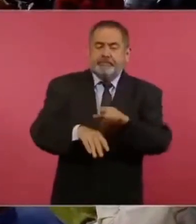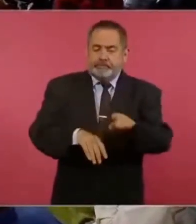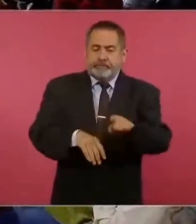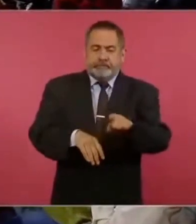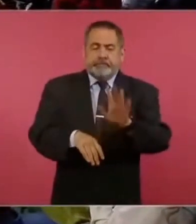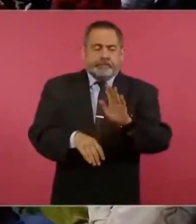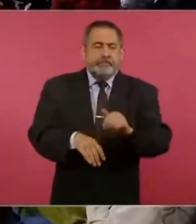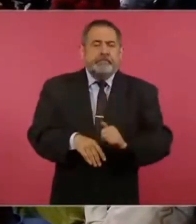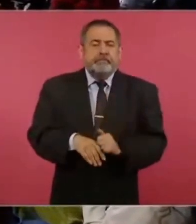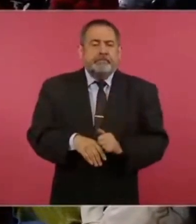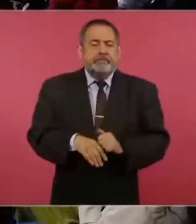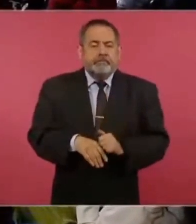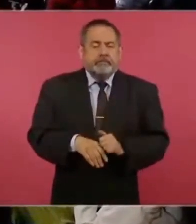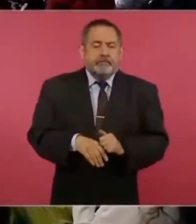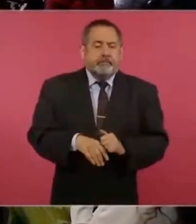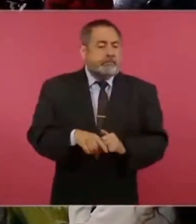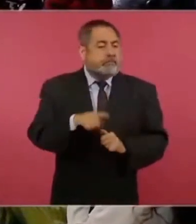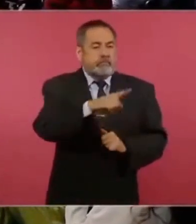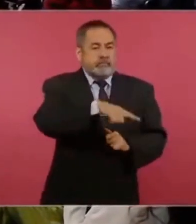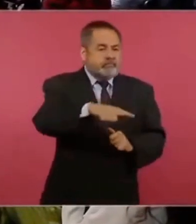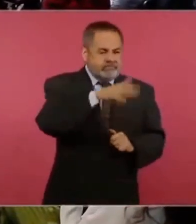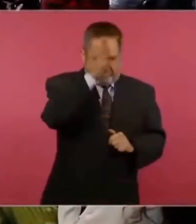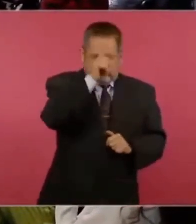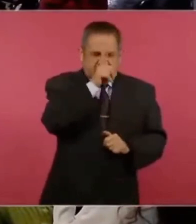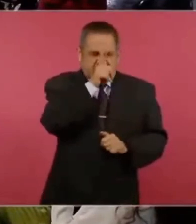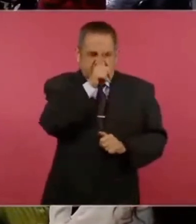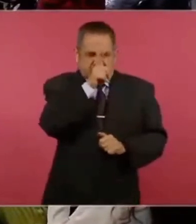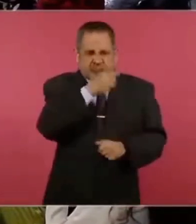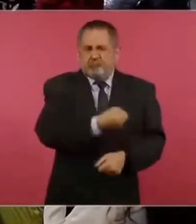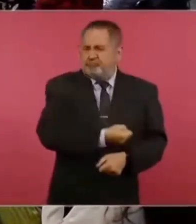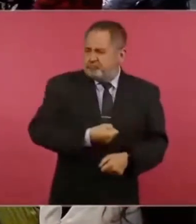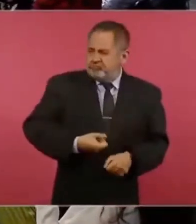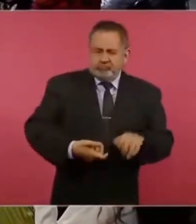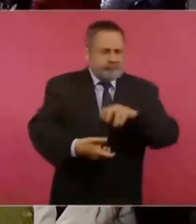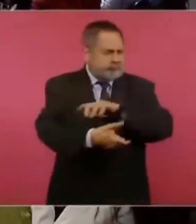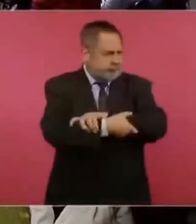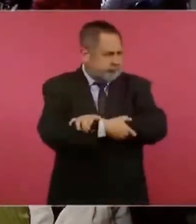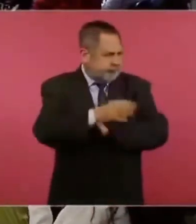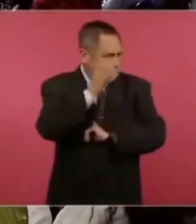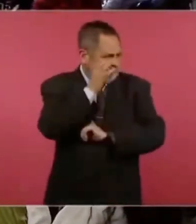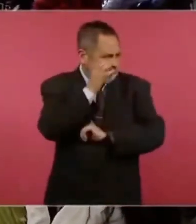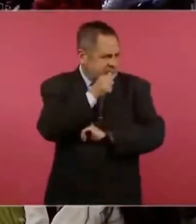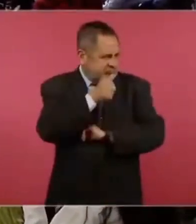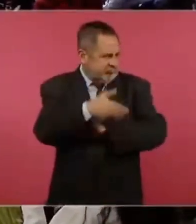fue una especie de pacto de silencio.